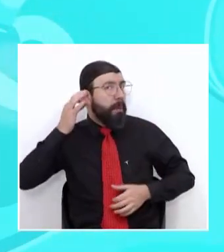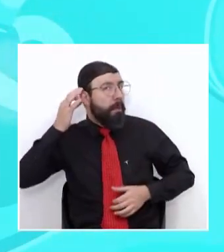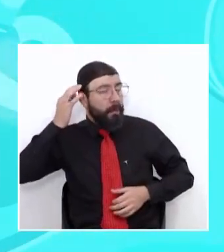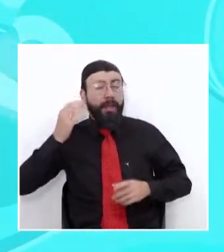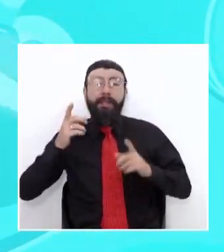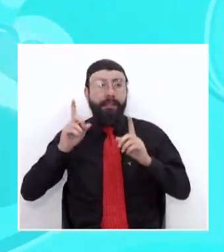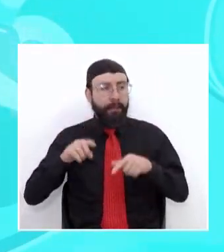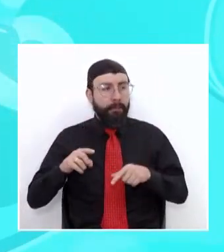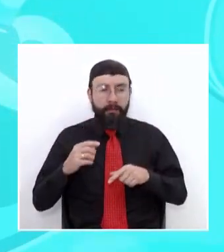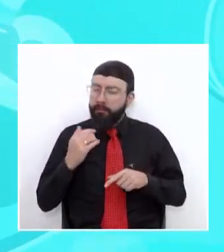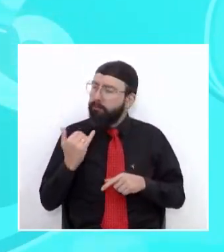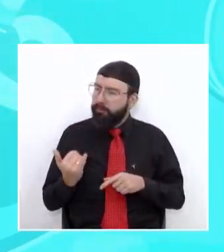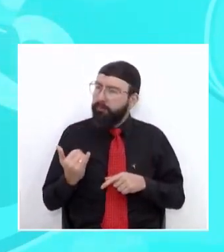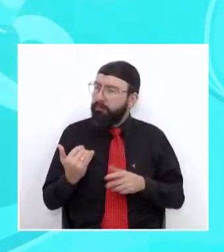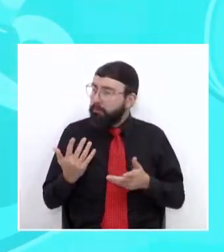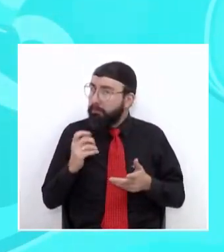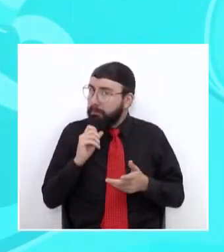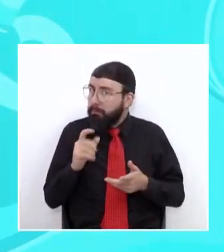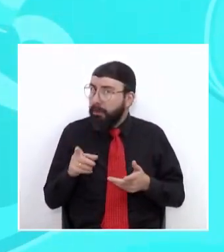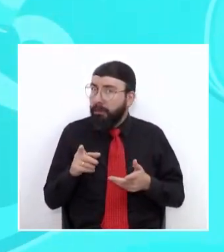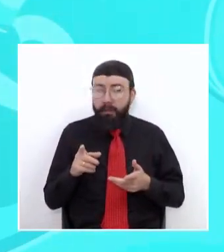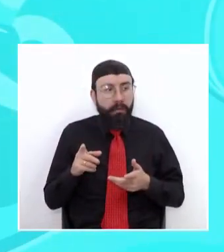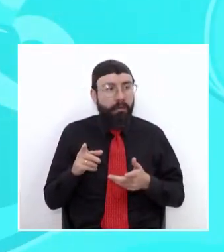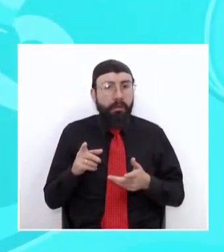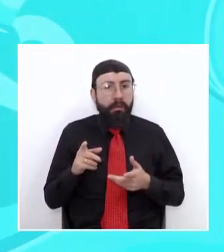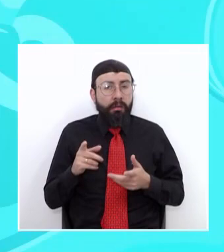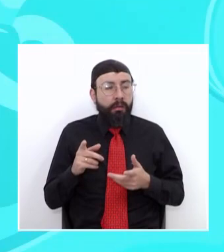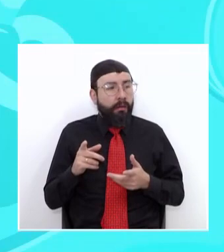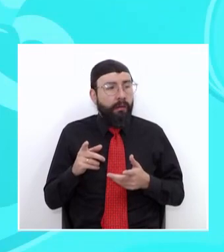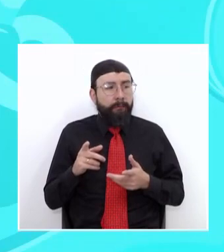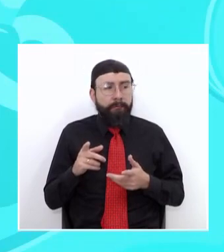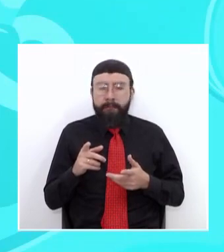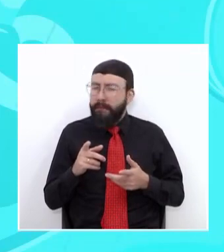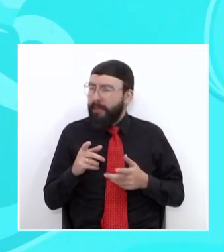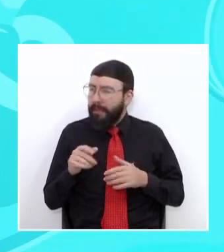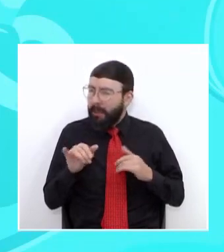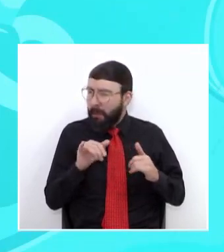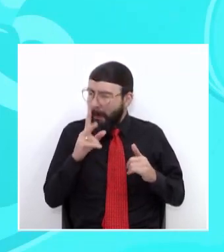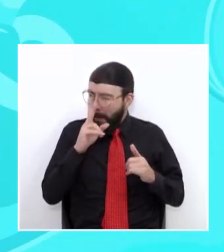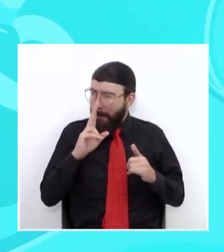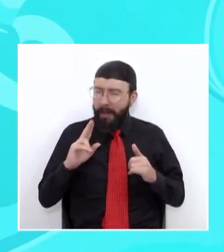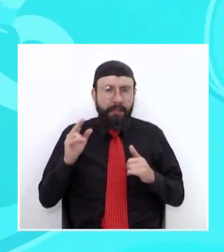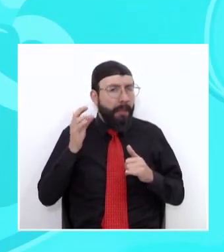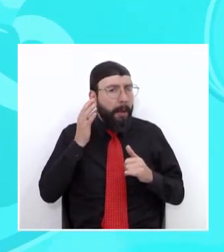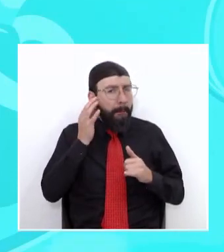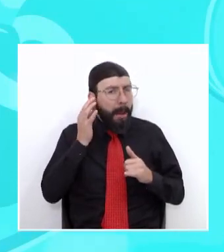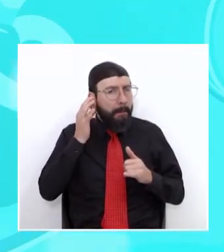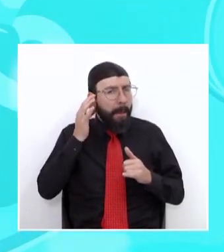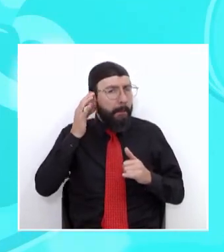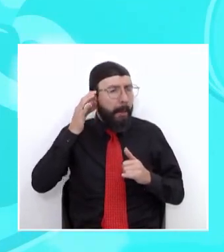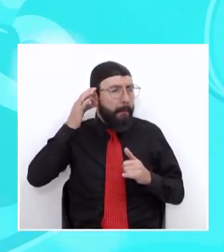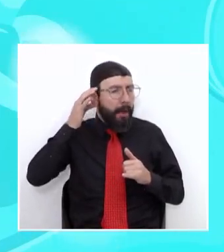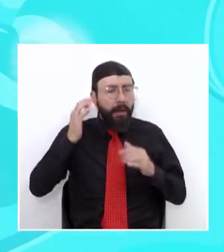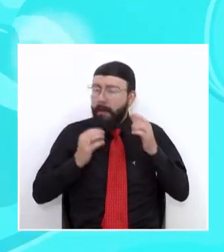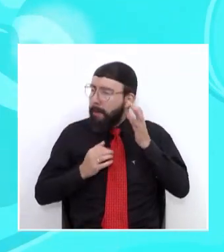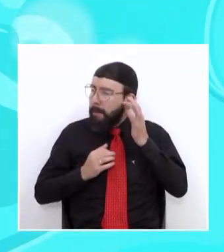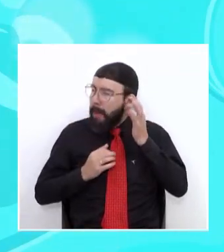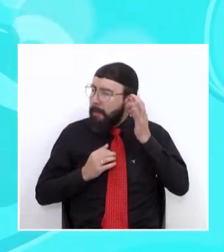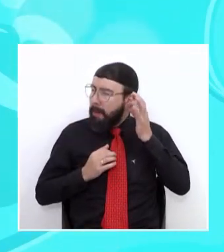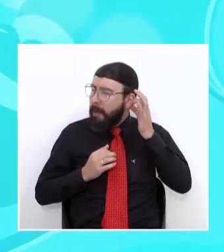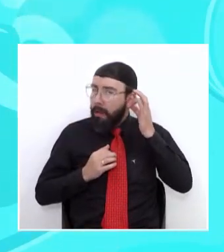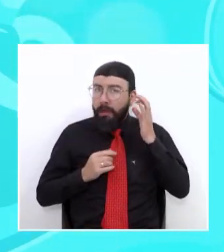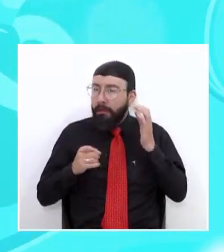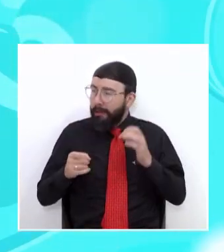oreja tiene pues prácticamente las mismas perforaciones, aumenta la probabilidad